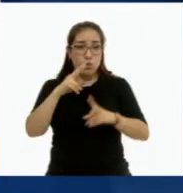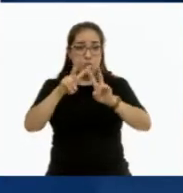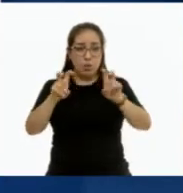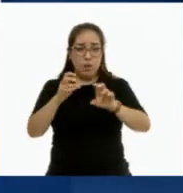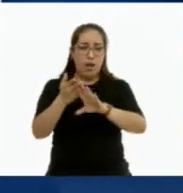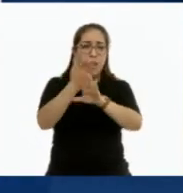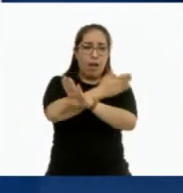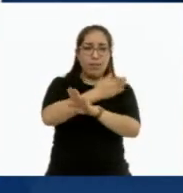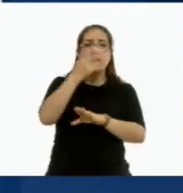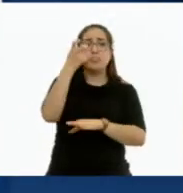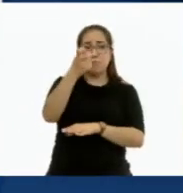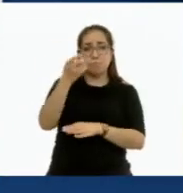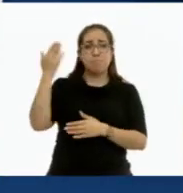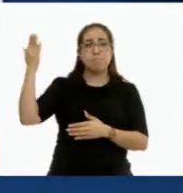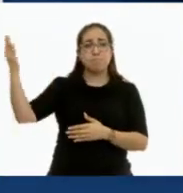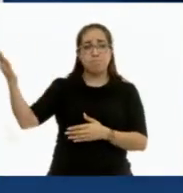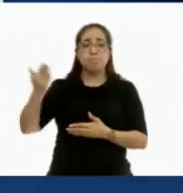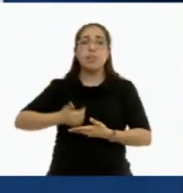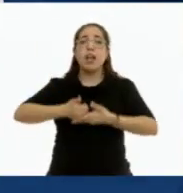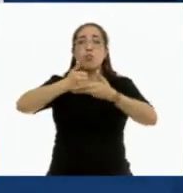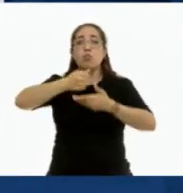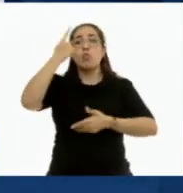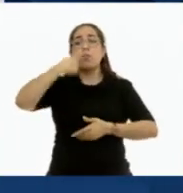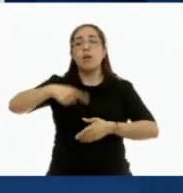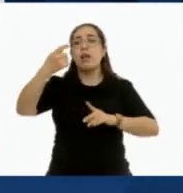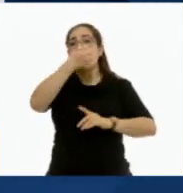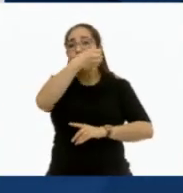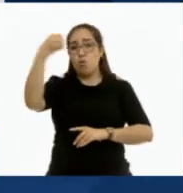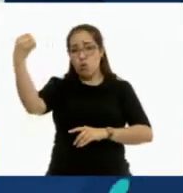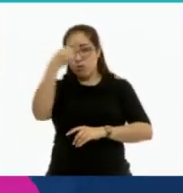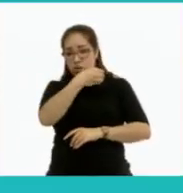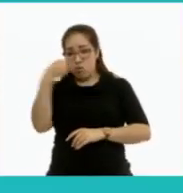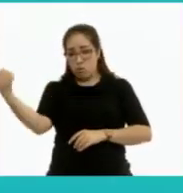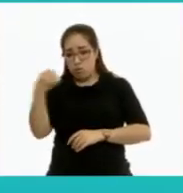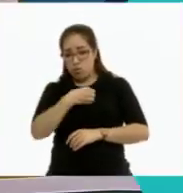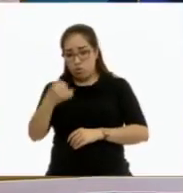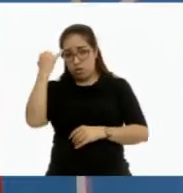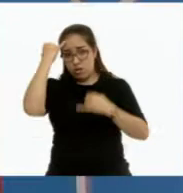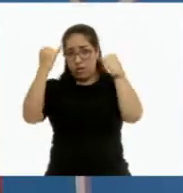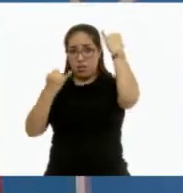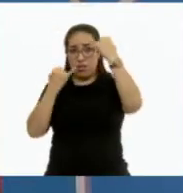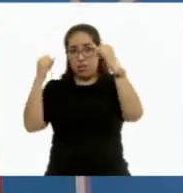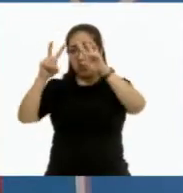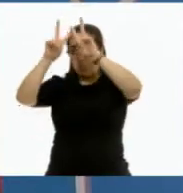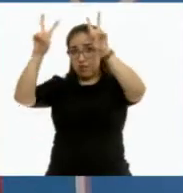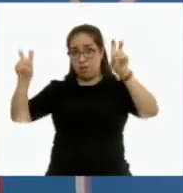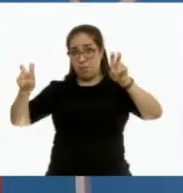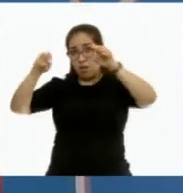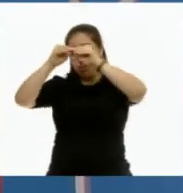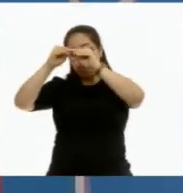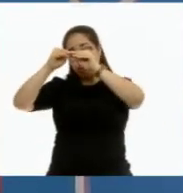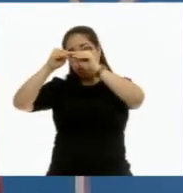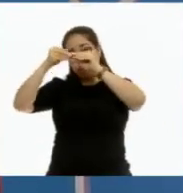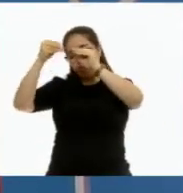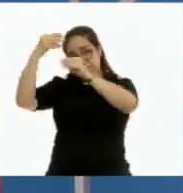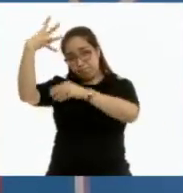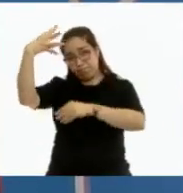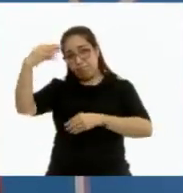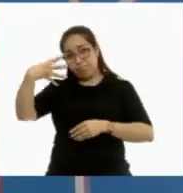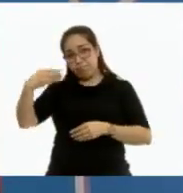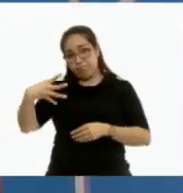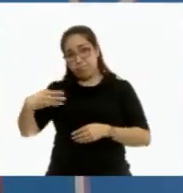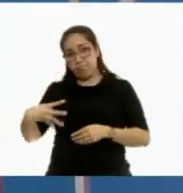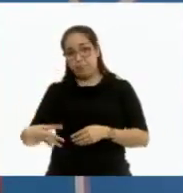sinóptico te puede ayudar a organizar tus ideas que van a partir de tu tema general, vas a presentar tus subtemas